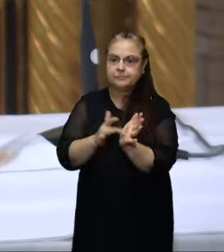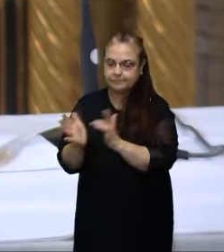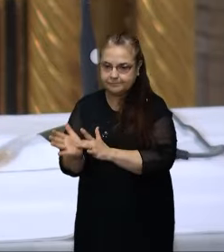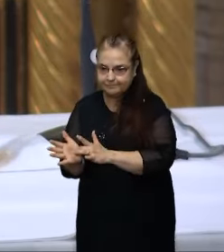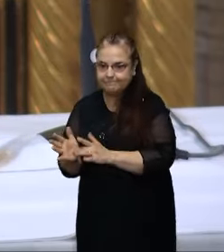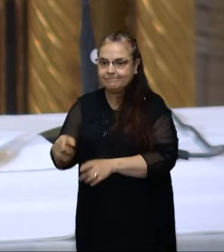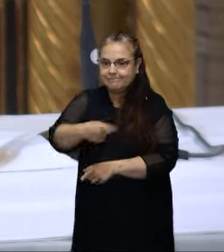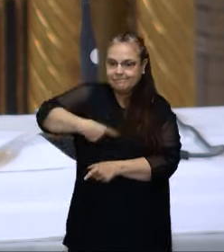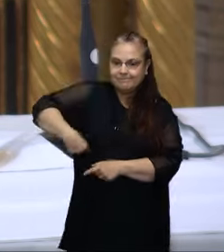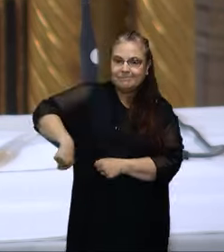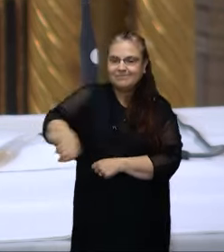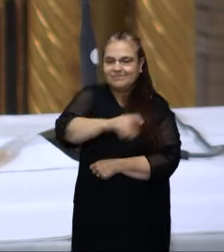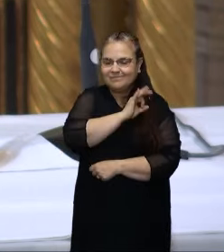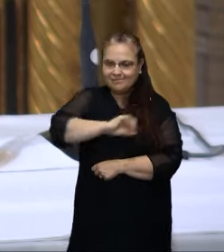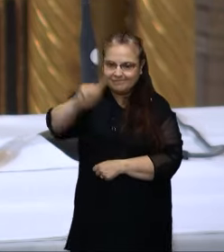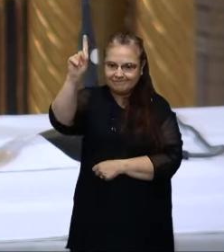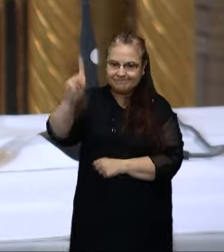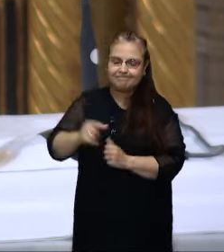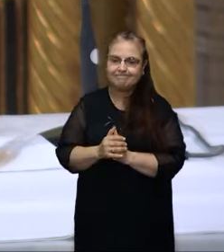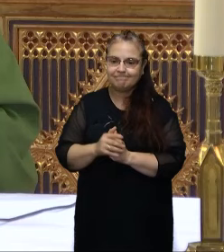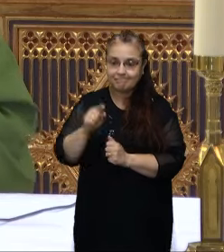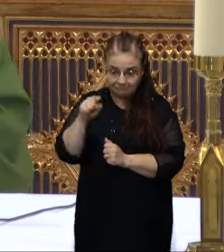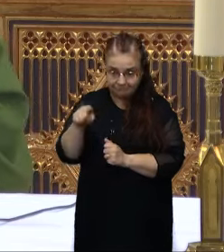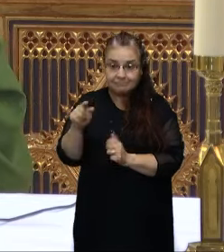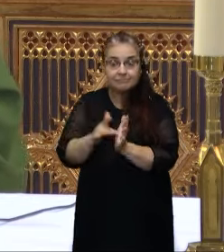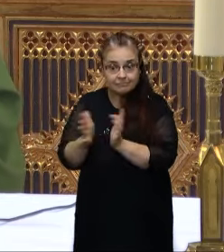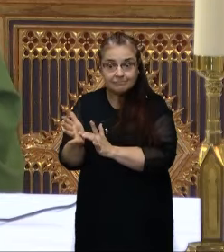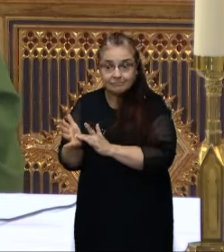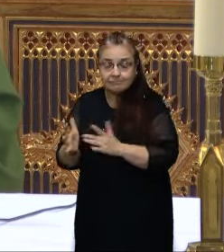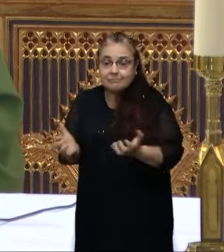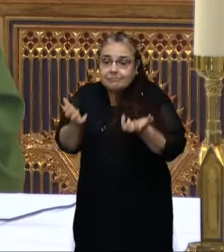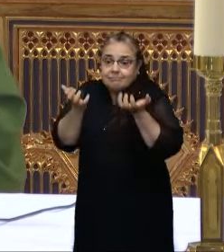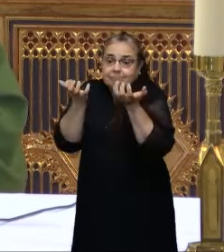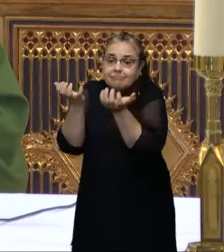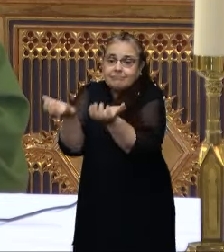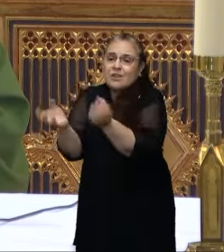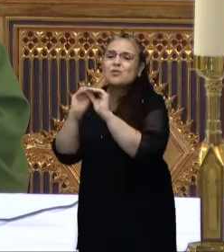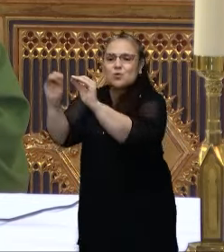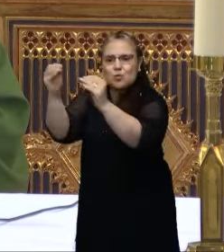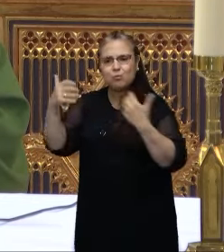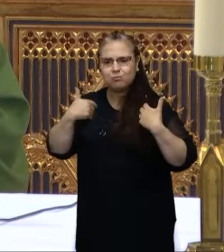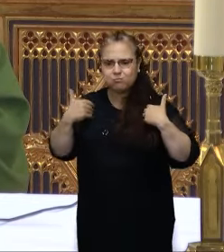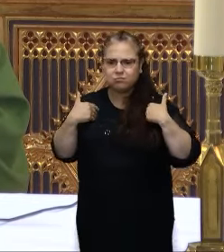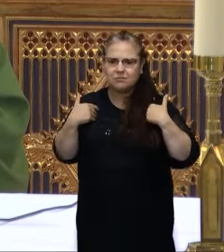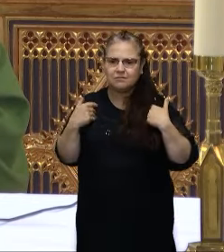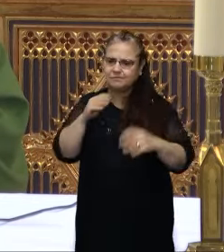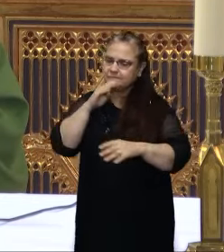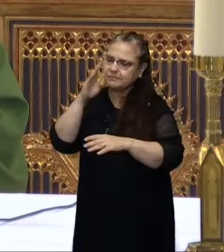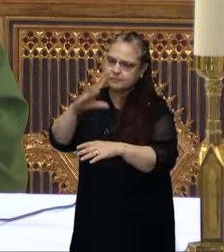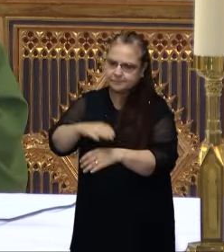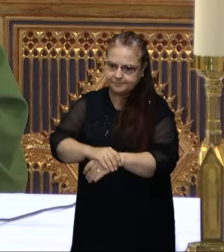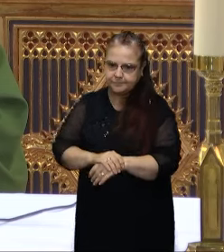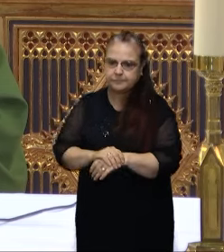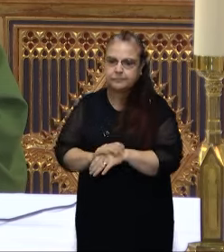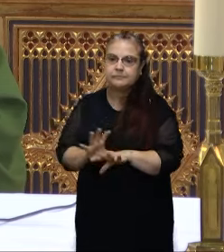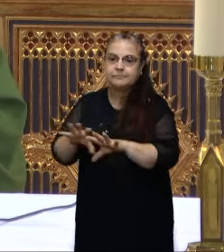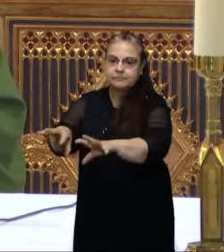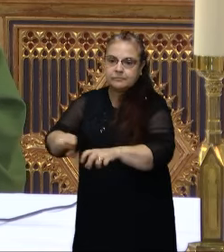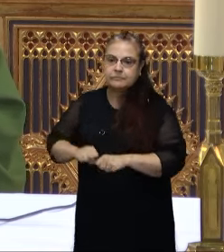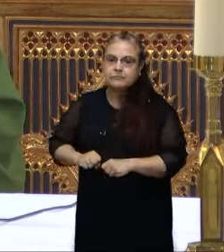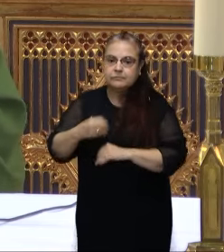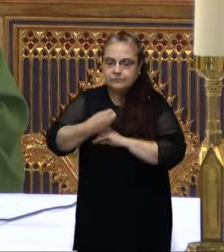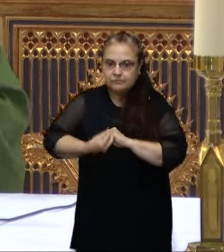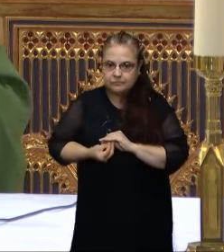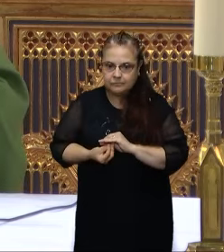de Jesucristo, nuestro Señor, el cual, cuando iba a ser entregado a su pasión, voluntariamente